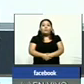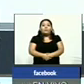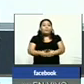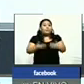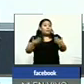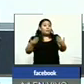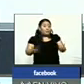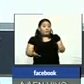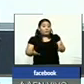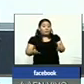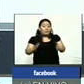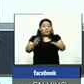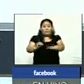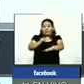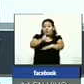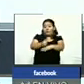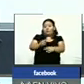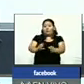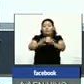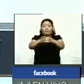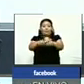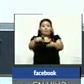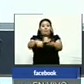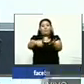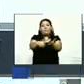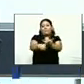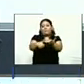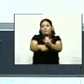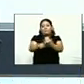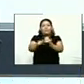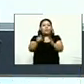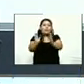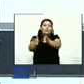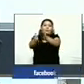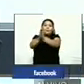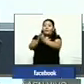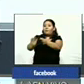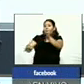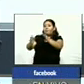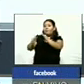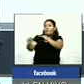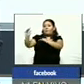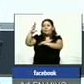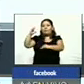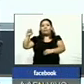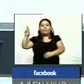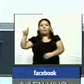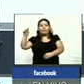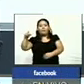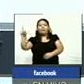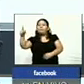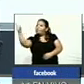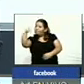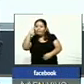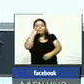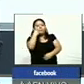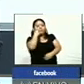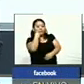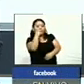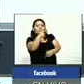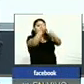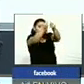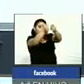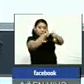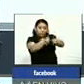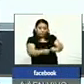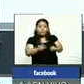Y mediante la aprobación del Consejo Municipal Capitalino se ha solicitado a la Corte de Cuentas de la República que fiscalice la inversión de fondos